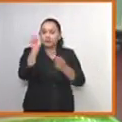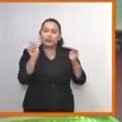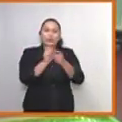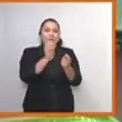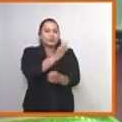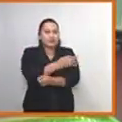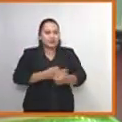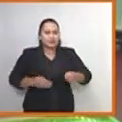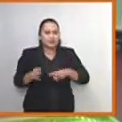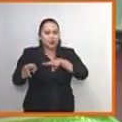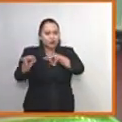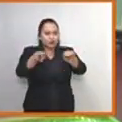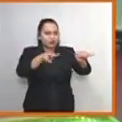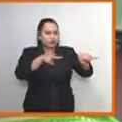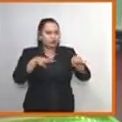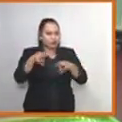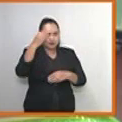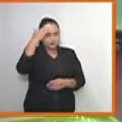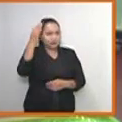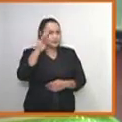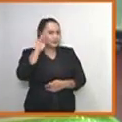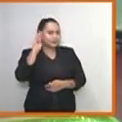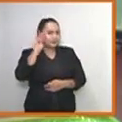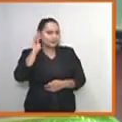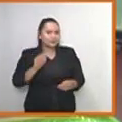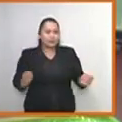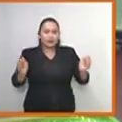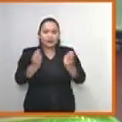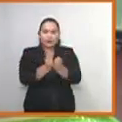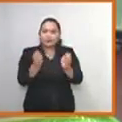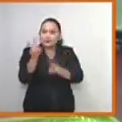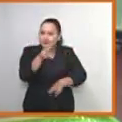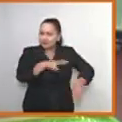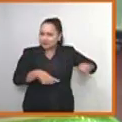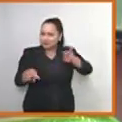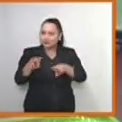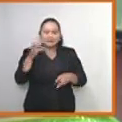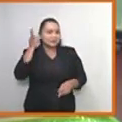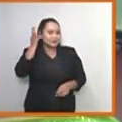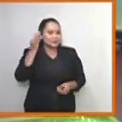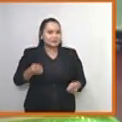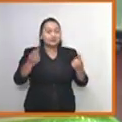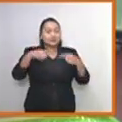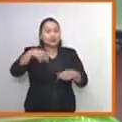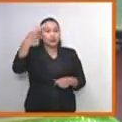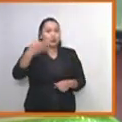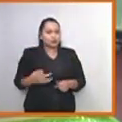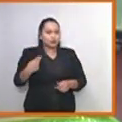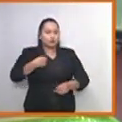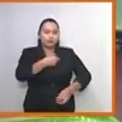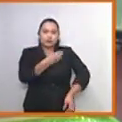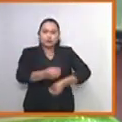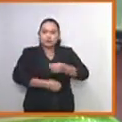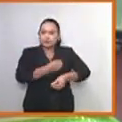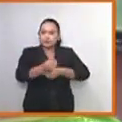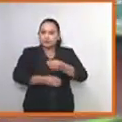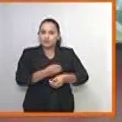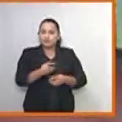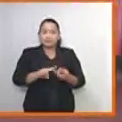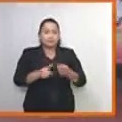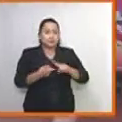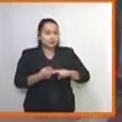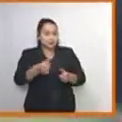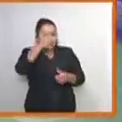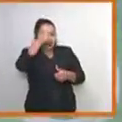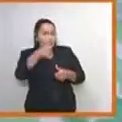tarde, estamos completamente en vivo. Les saluda Belinda Roca en compañía de nuestra auditora, quien le da transparencia a cada uno de nuestros sorteos. Amigos, les recuerdo